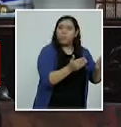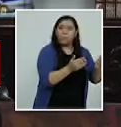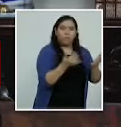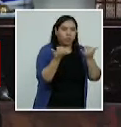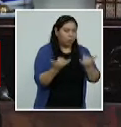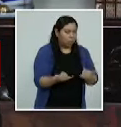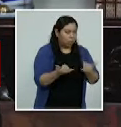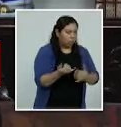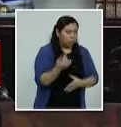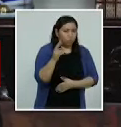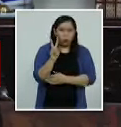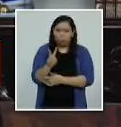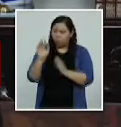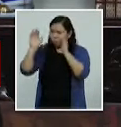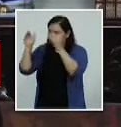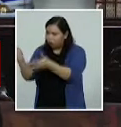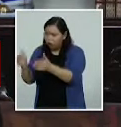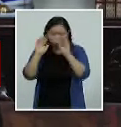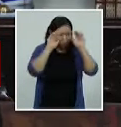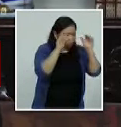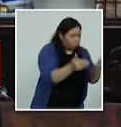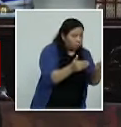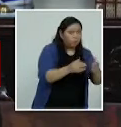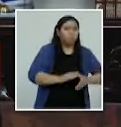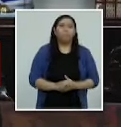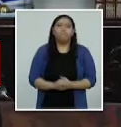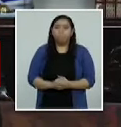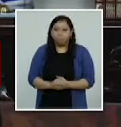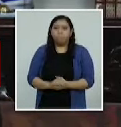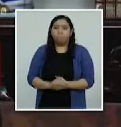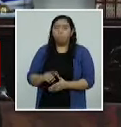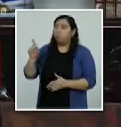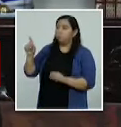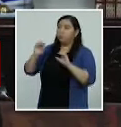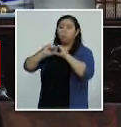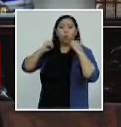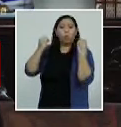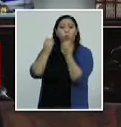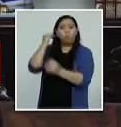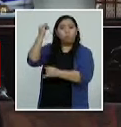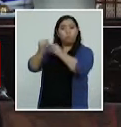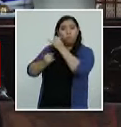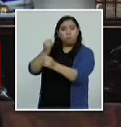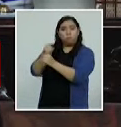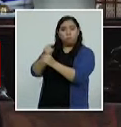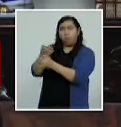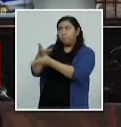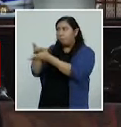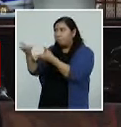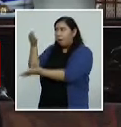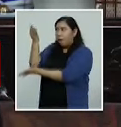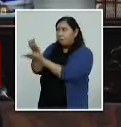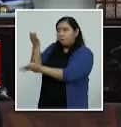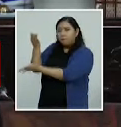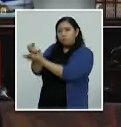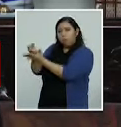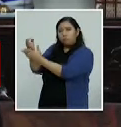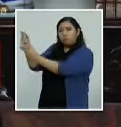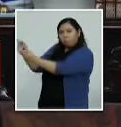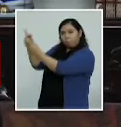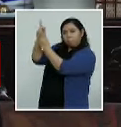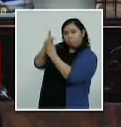la tormenta, gestionando fondos con organismos internacionales, haciendo acuerdos con la Banca Nacional para inyectar